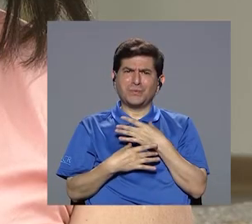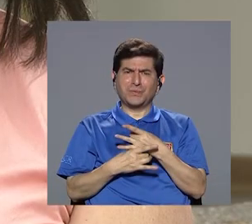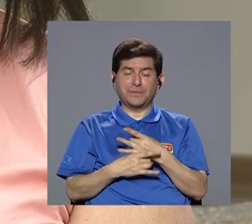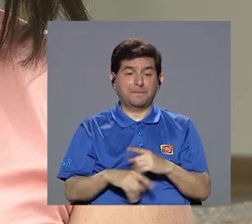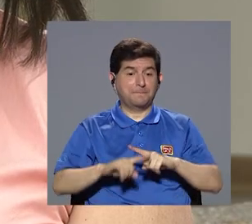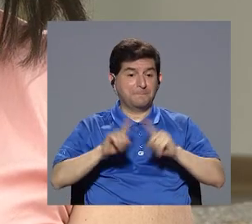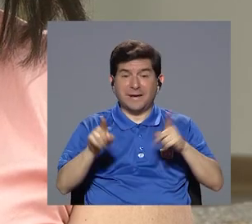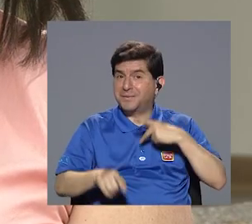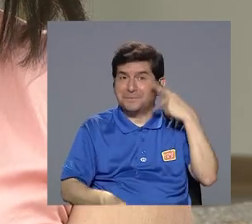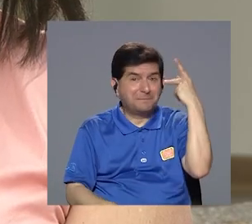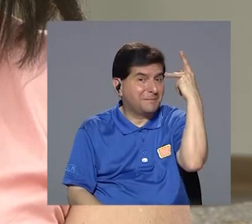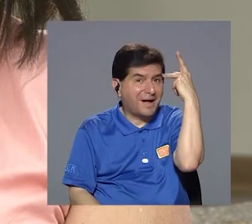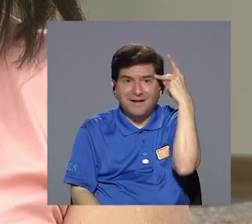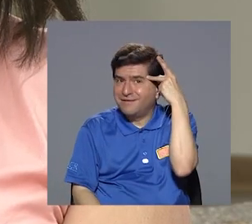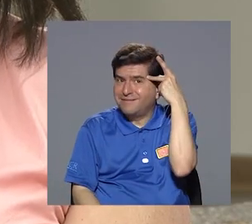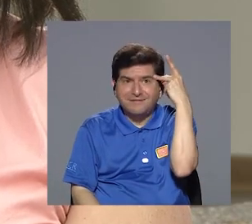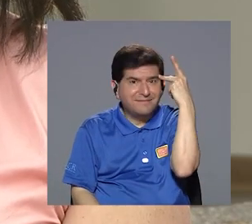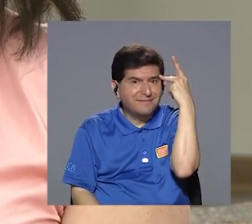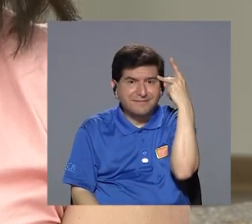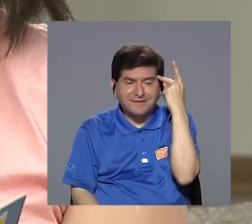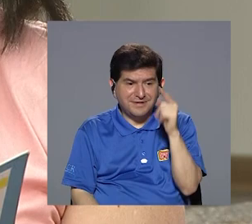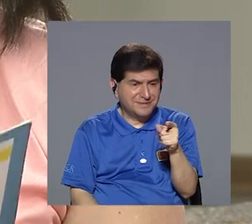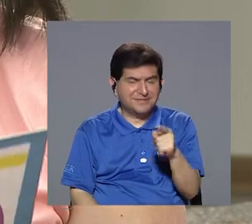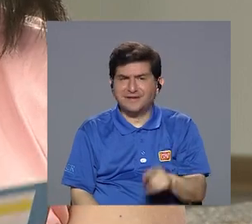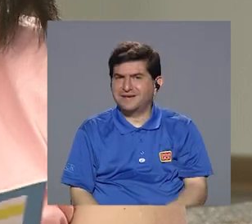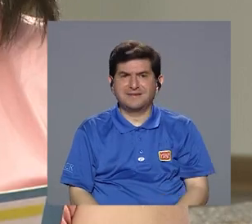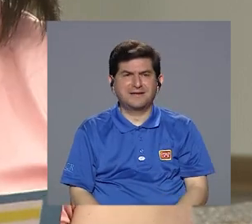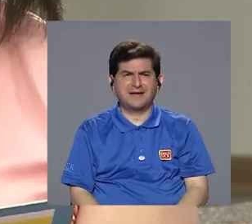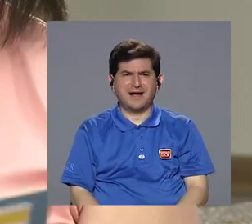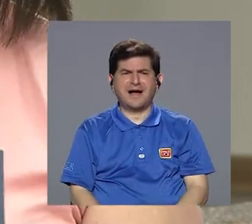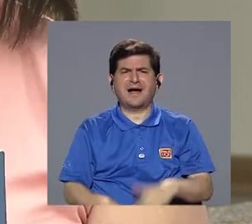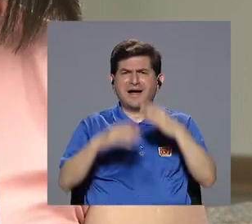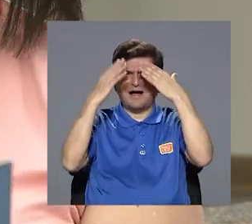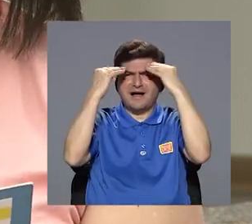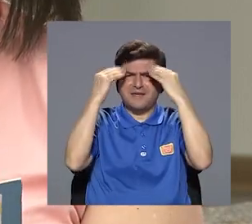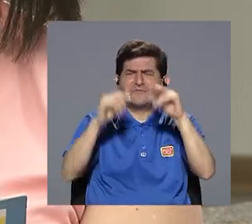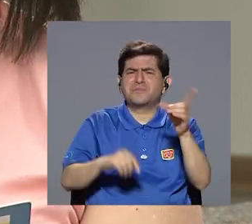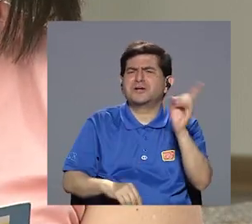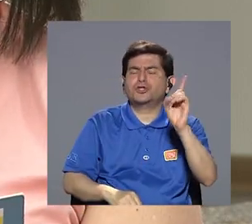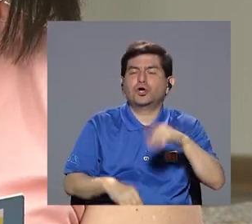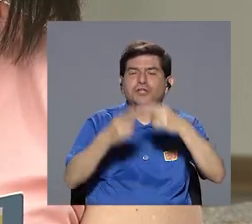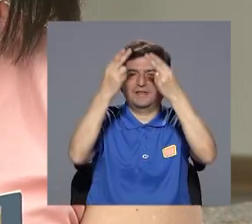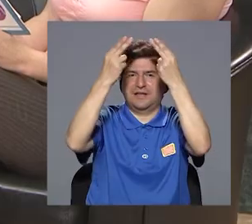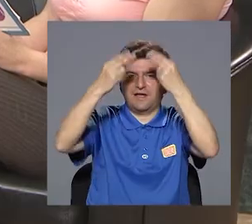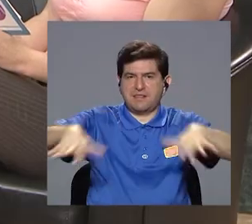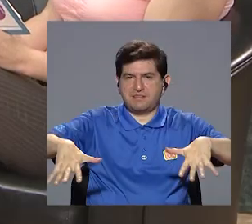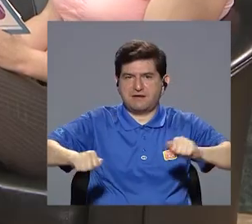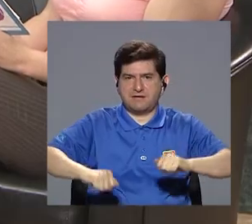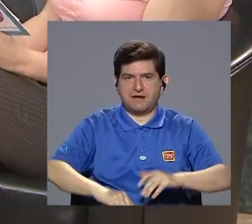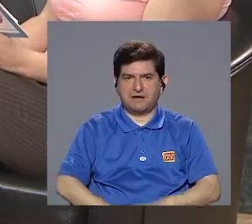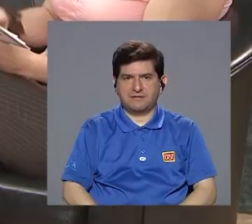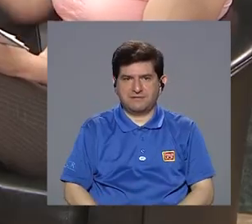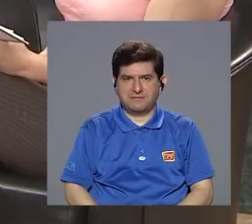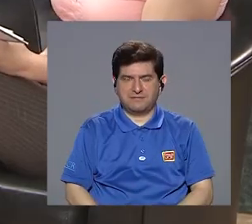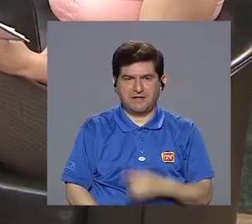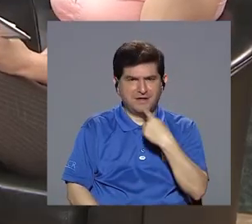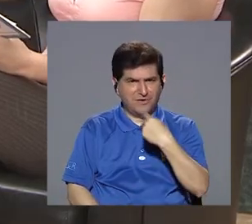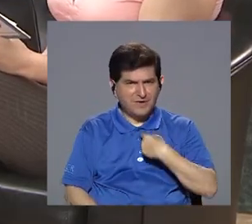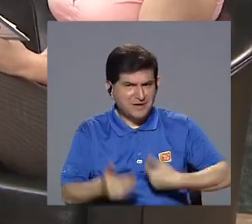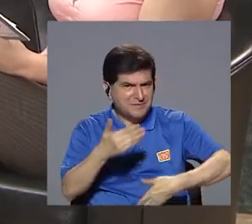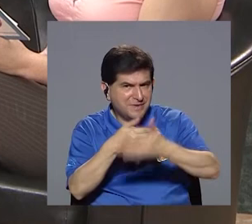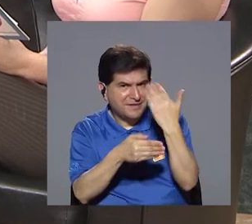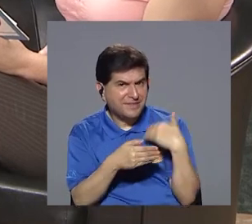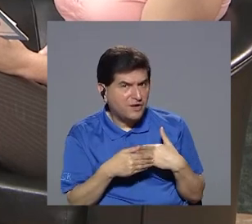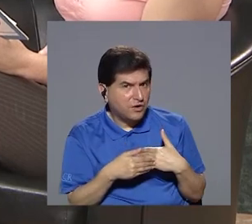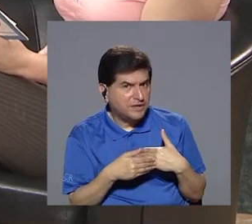curioso. Sin que sus padres, entonces mucho de la información viene del internet. Que tiene que ver lo que usted me